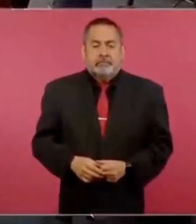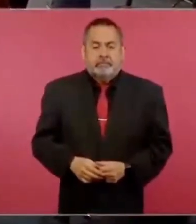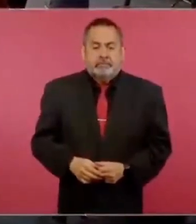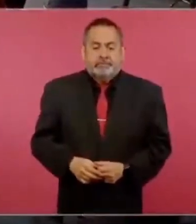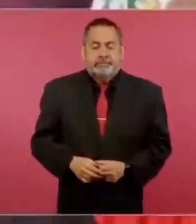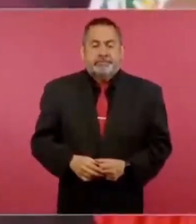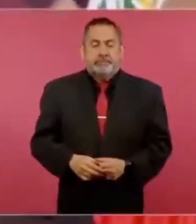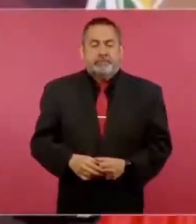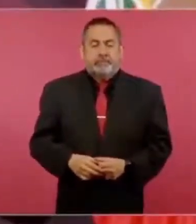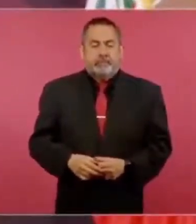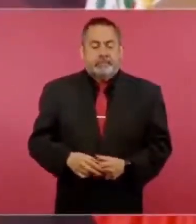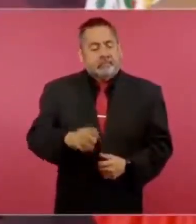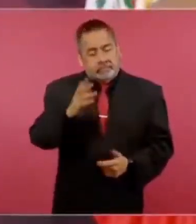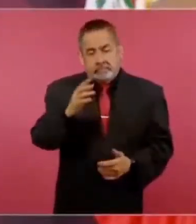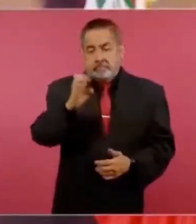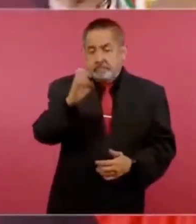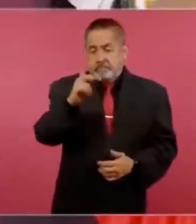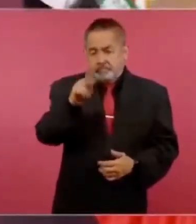aunque les dejó